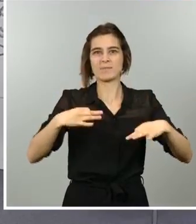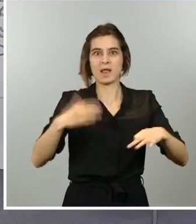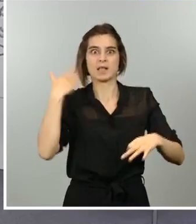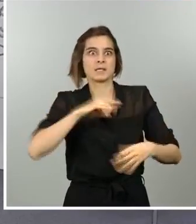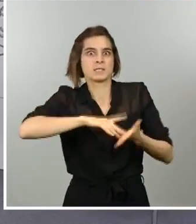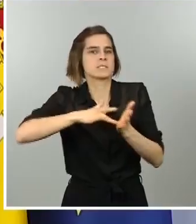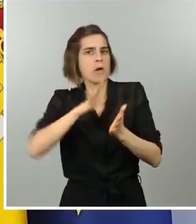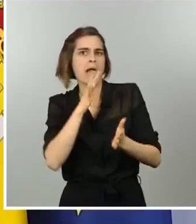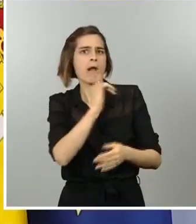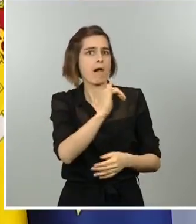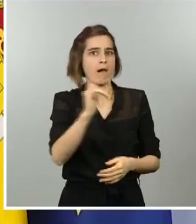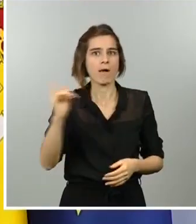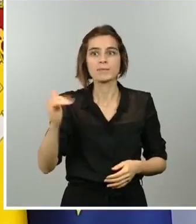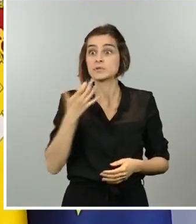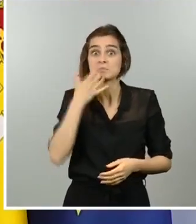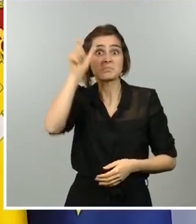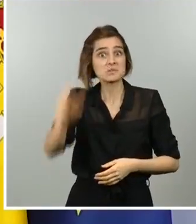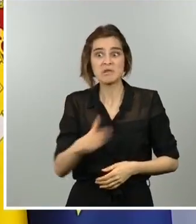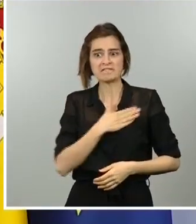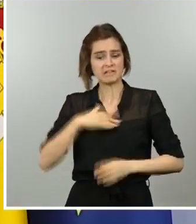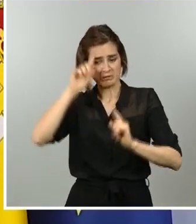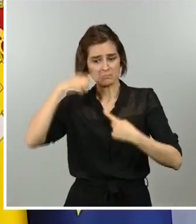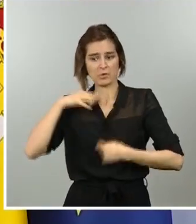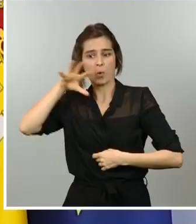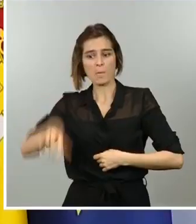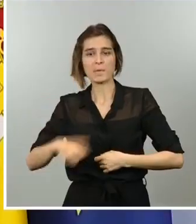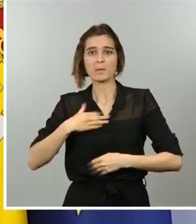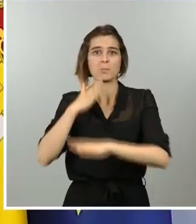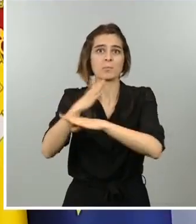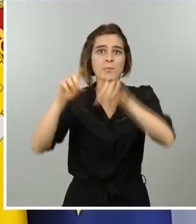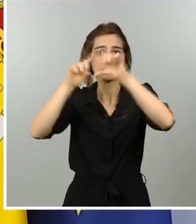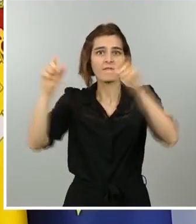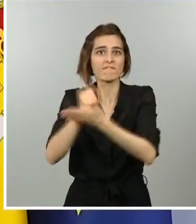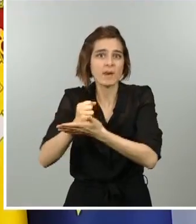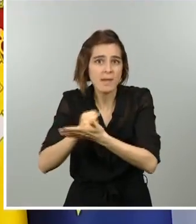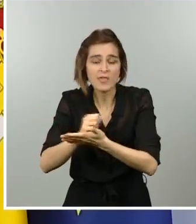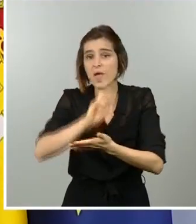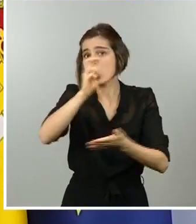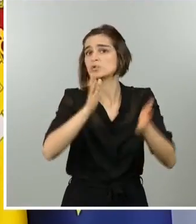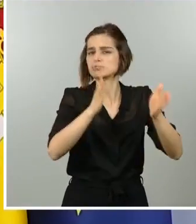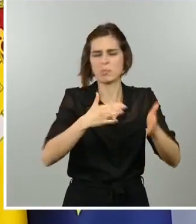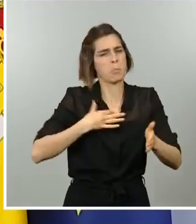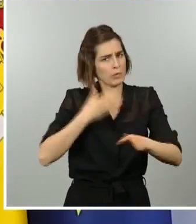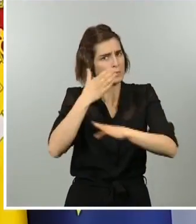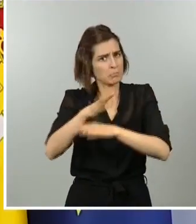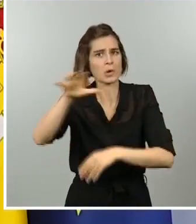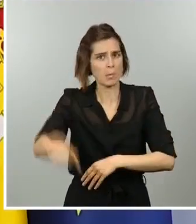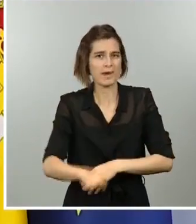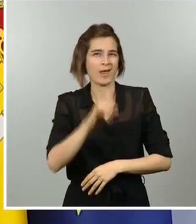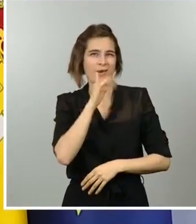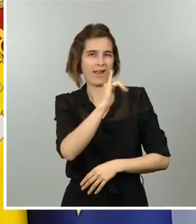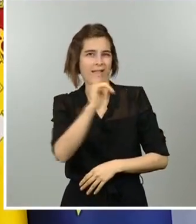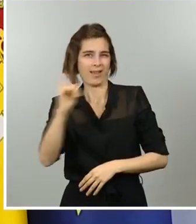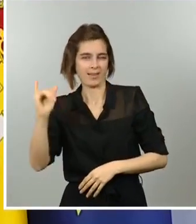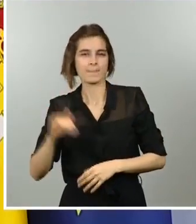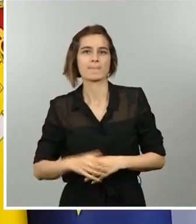en el conducto de las farmacias, incluso en otros establecimientos, pueden ya obtener mascarillas higiénicas o quirúrgicas. Por tanto, también esta orden